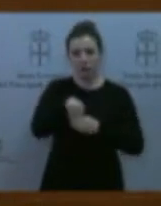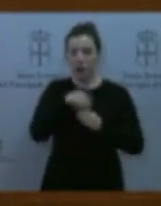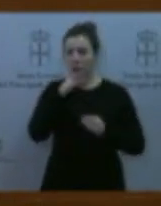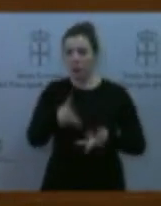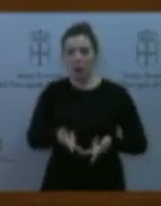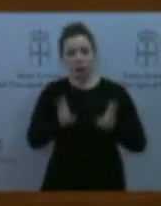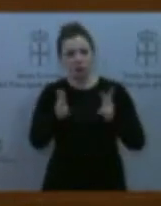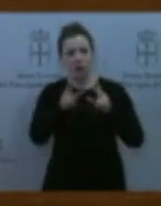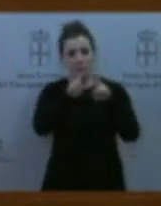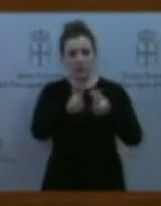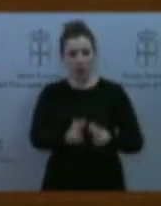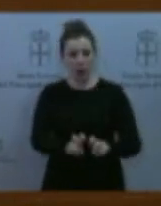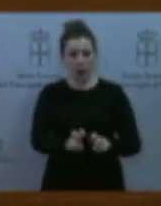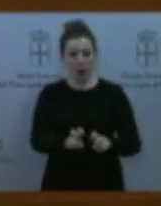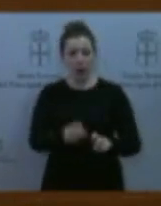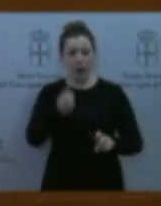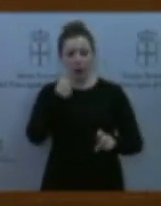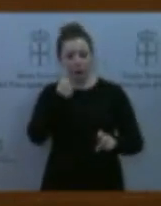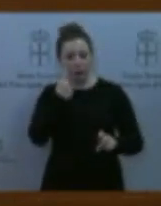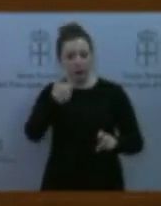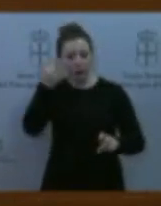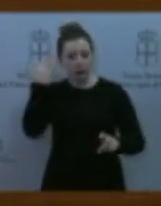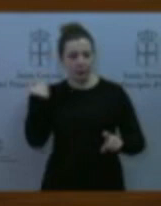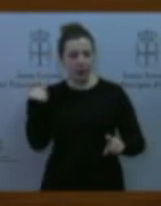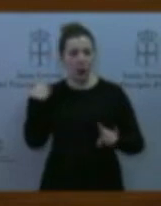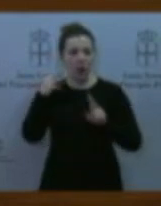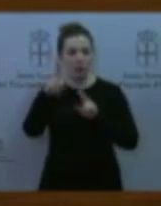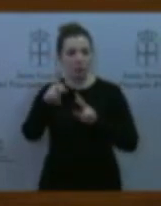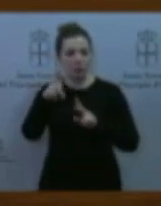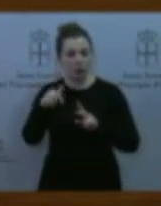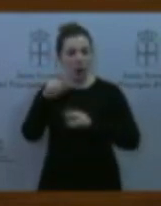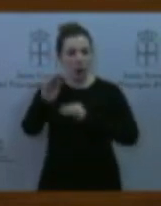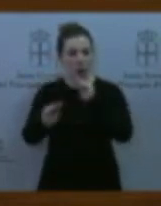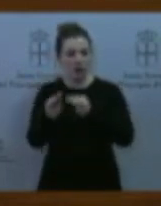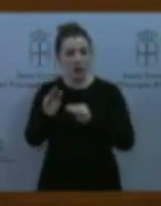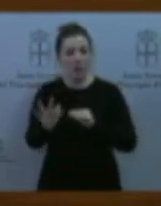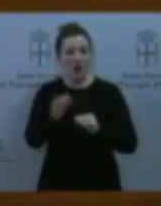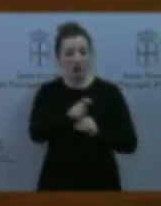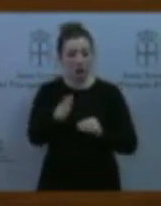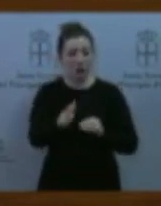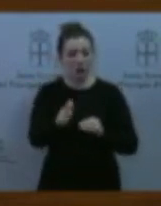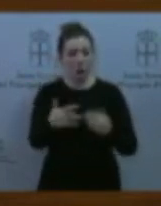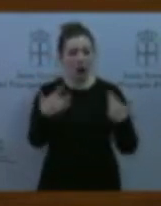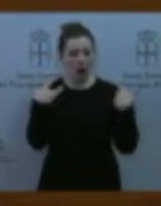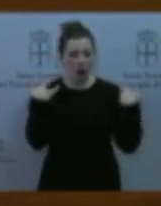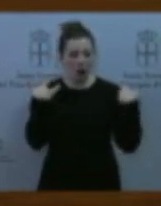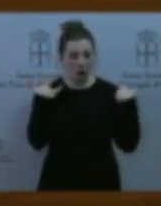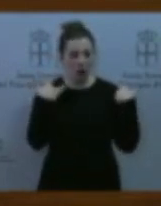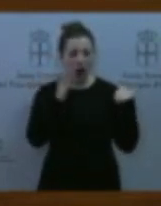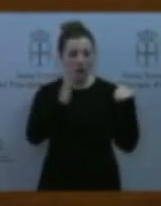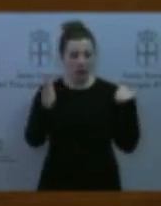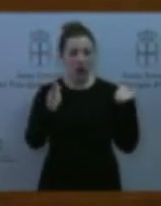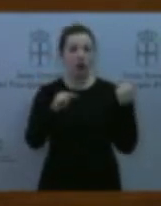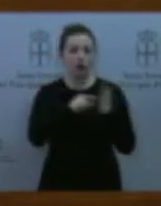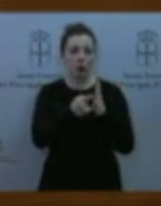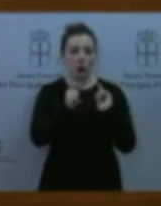robados y dar respuesta a las personas afectadas. Y también quiero mencionar una votación sobre una enmienda que